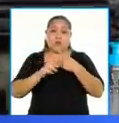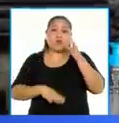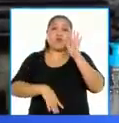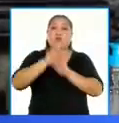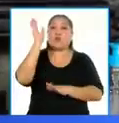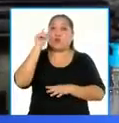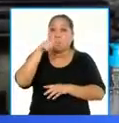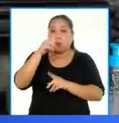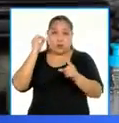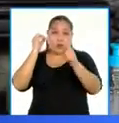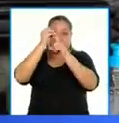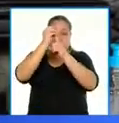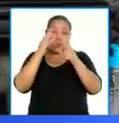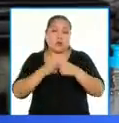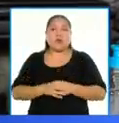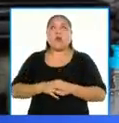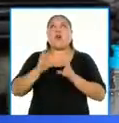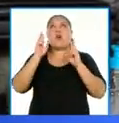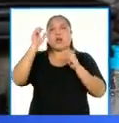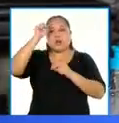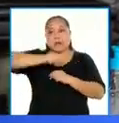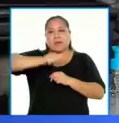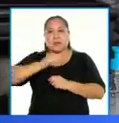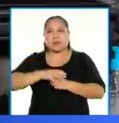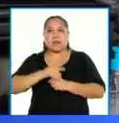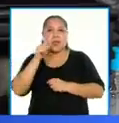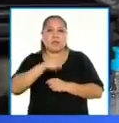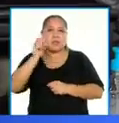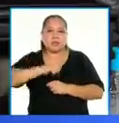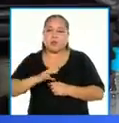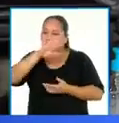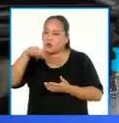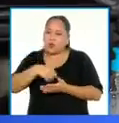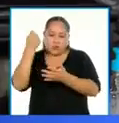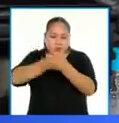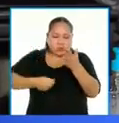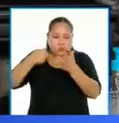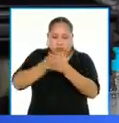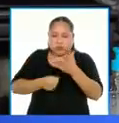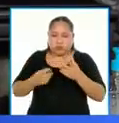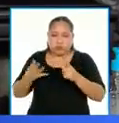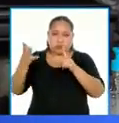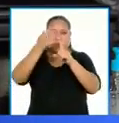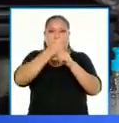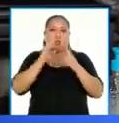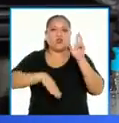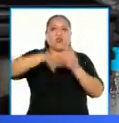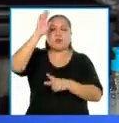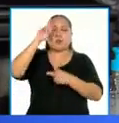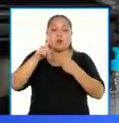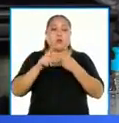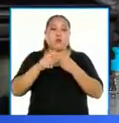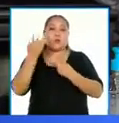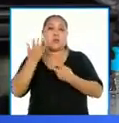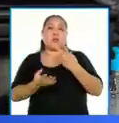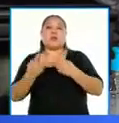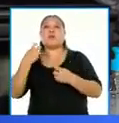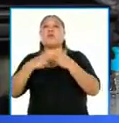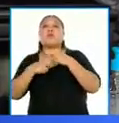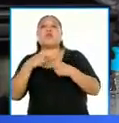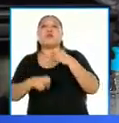la meta, ojalá sea así, y creo que ahí tenemos que poner todos el esfuerzo para hacerlo, o de repente tenemos algunas